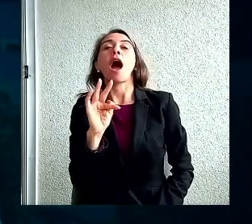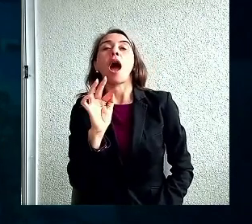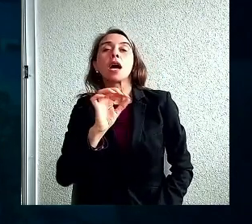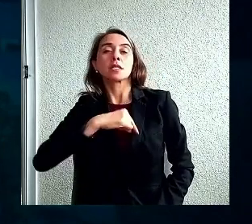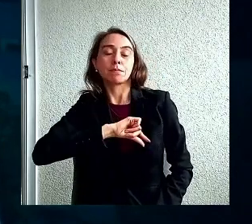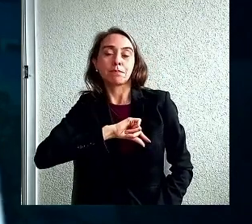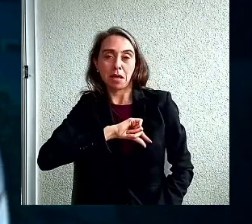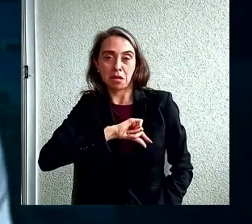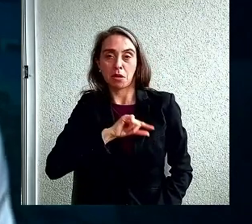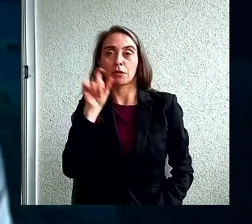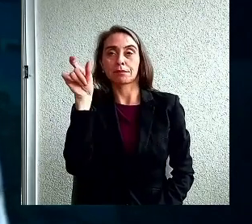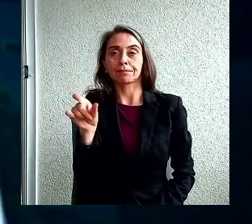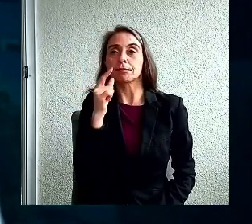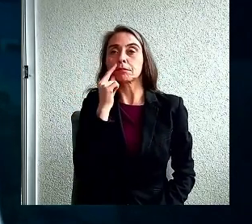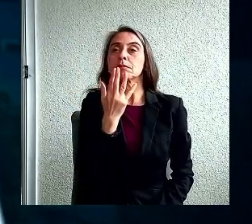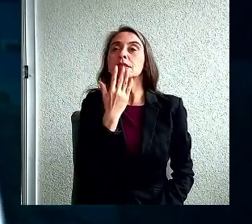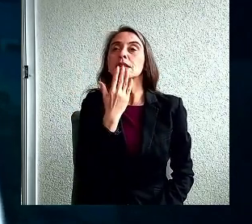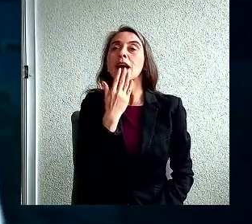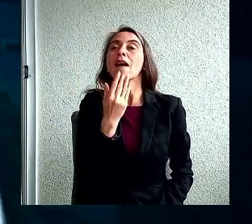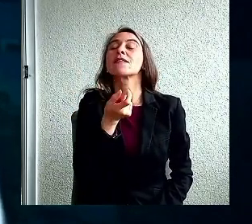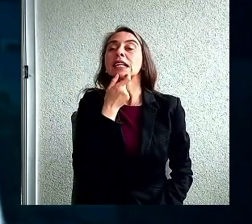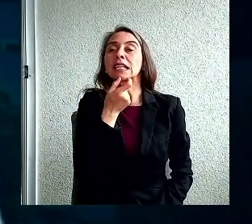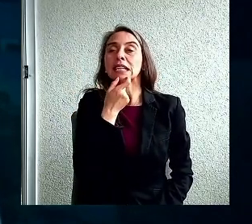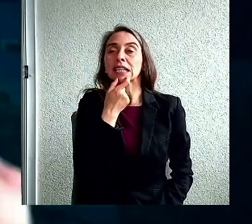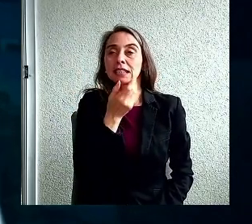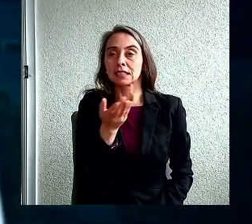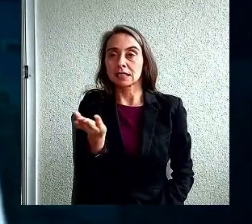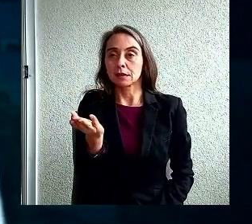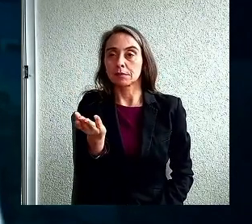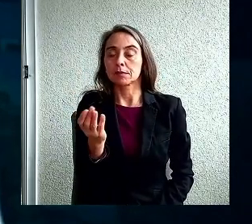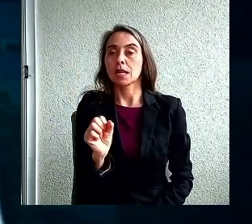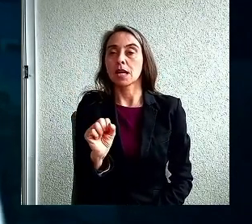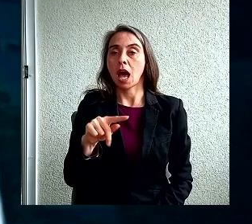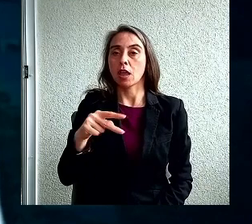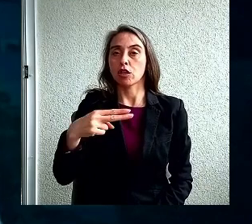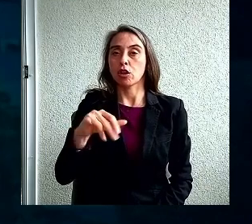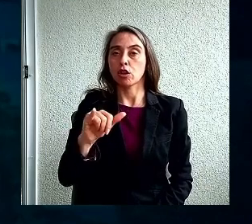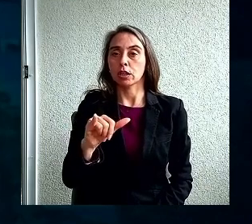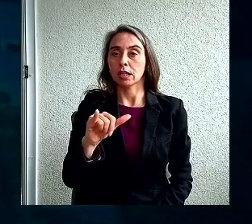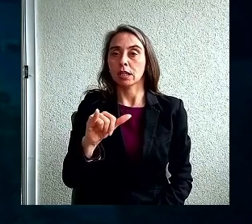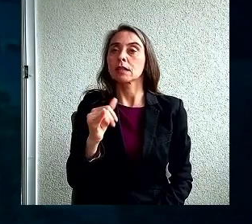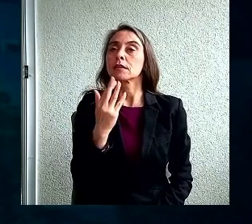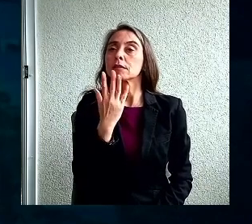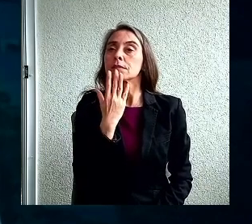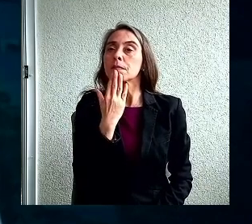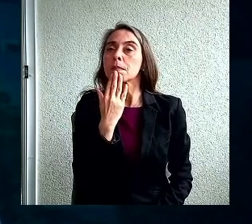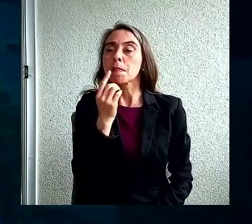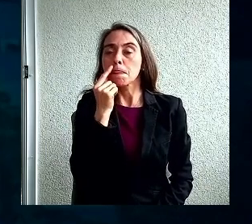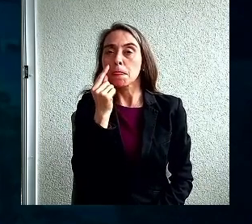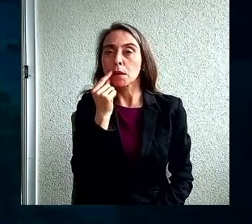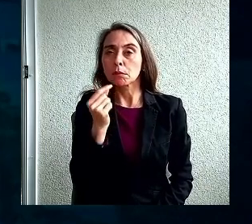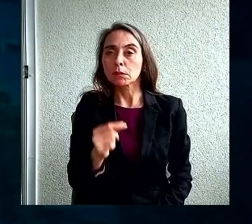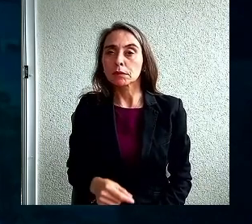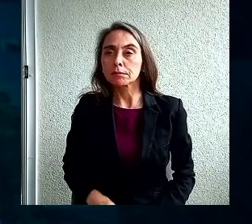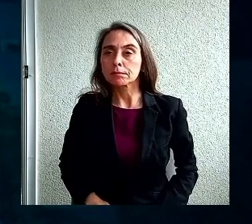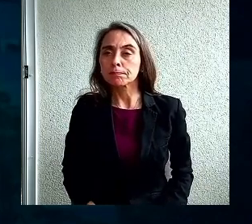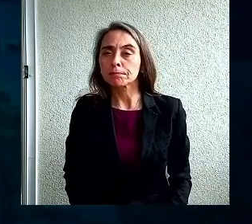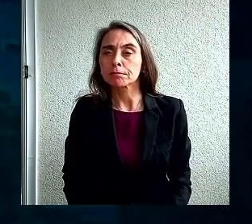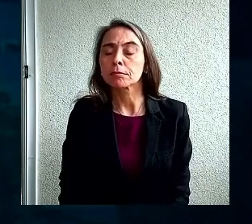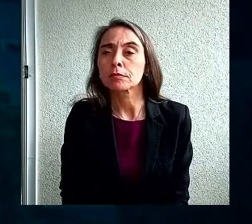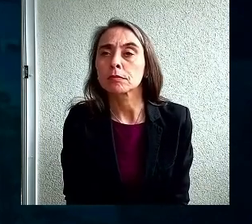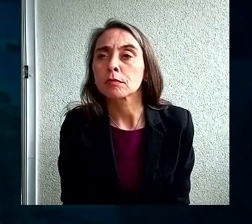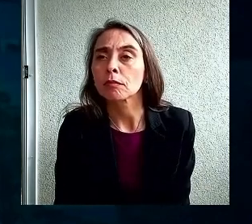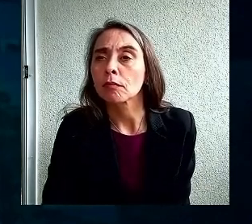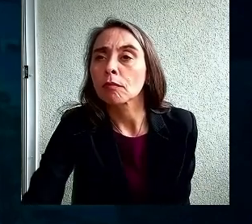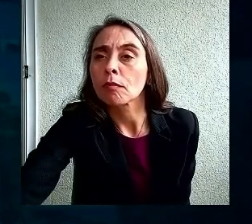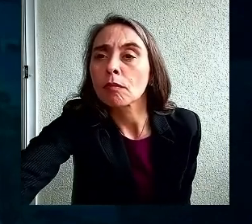California Institute of Technology. Is currently a professor and director of the Air Quality Research. Es profesor del centro